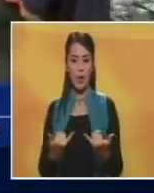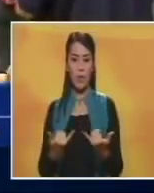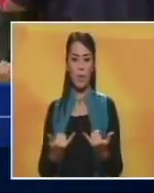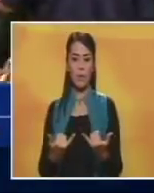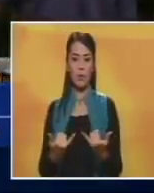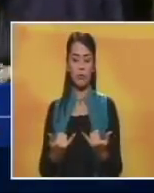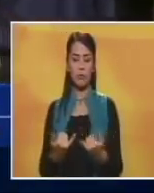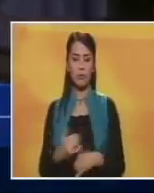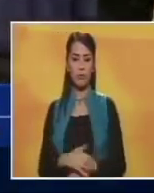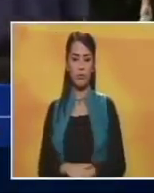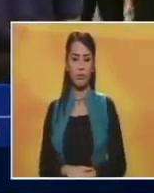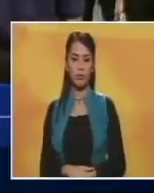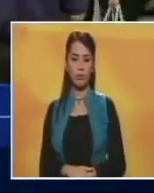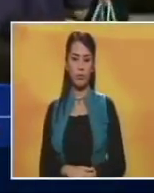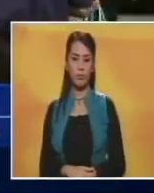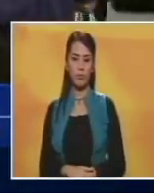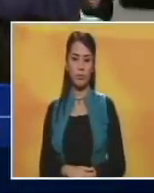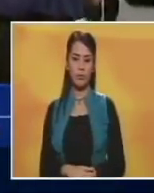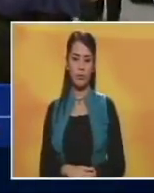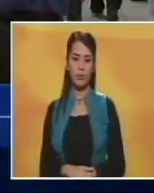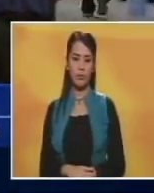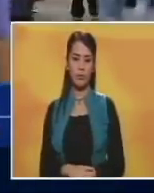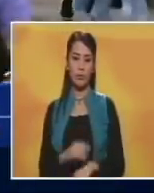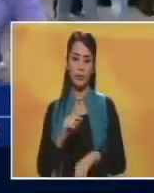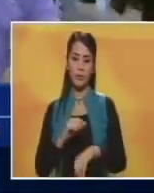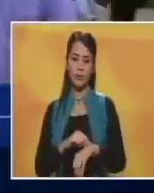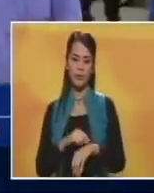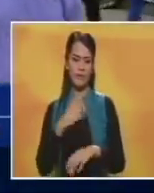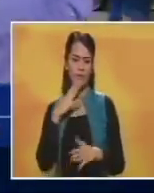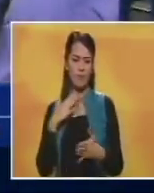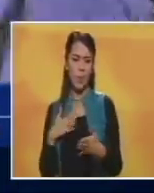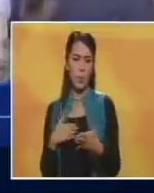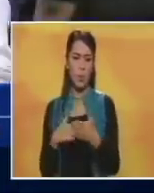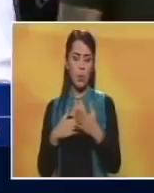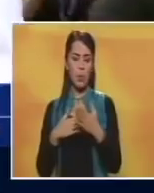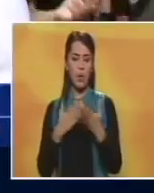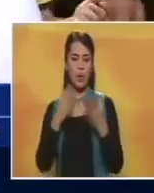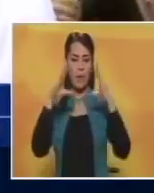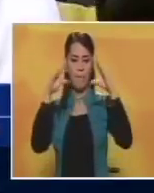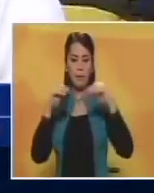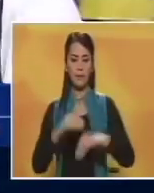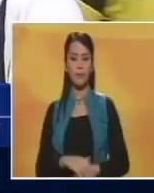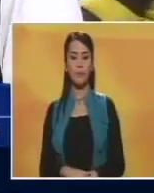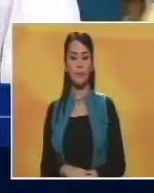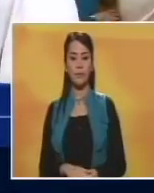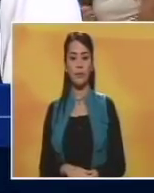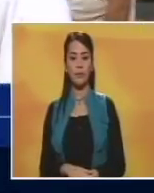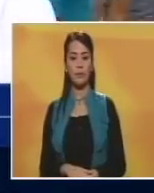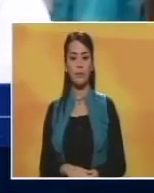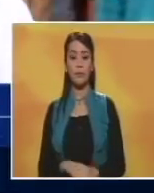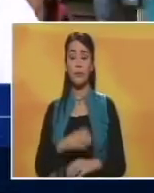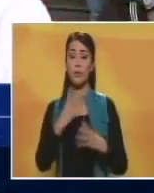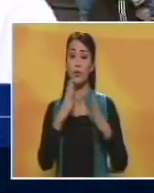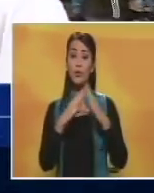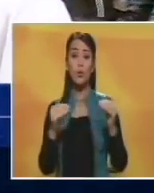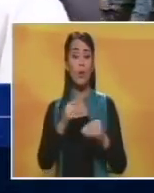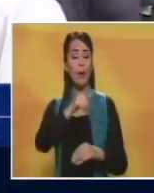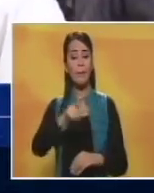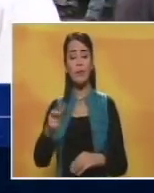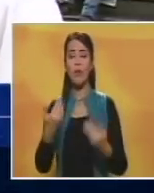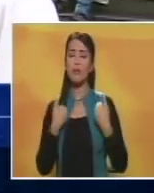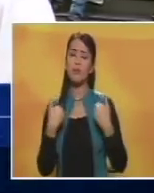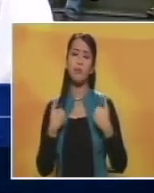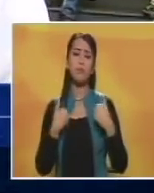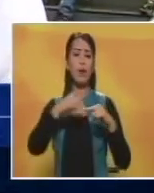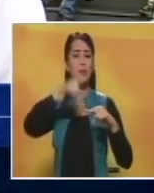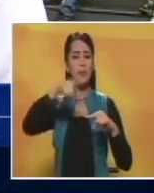acá pues después de lo que fue la interrupción del servicio eléctrico. Oye, todo el mundo estamos ahorita afectados por ese